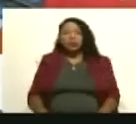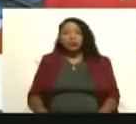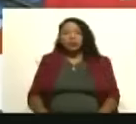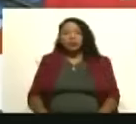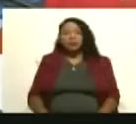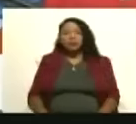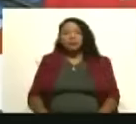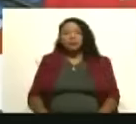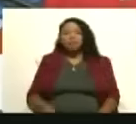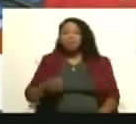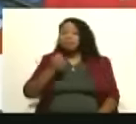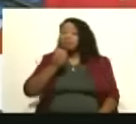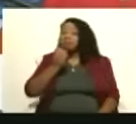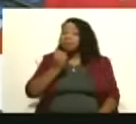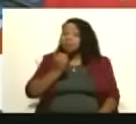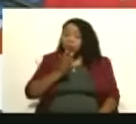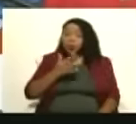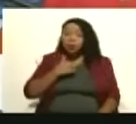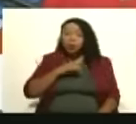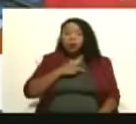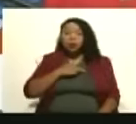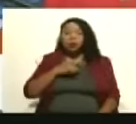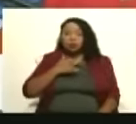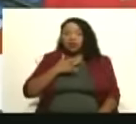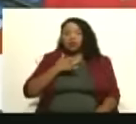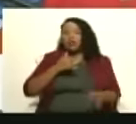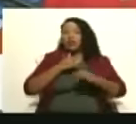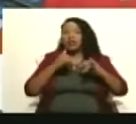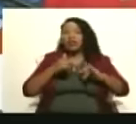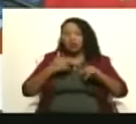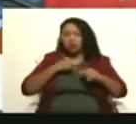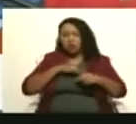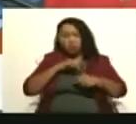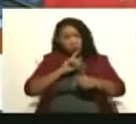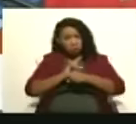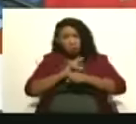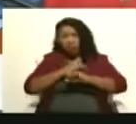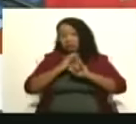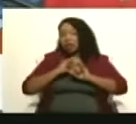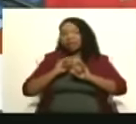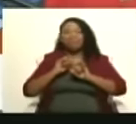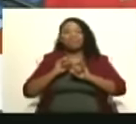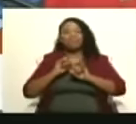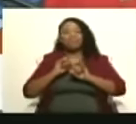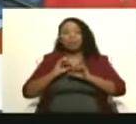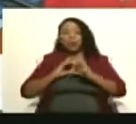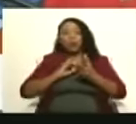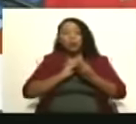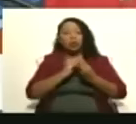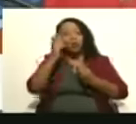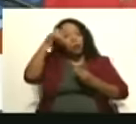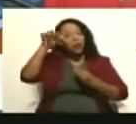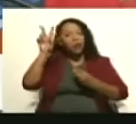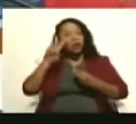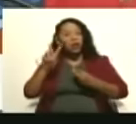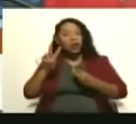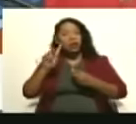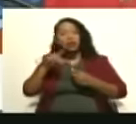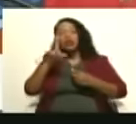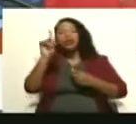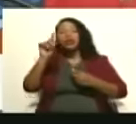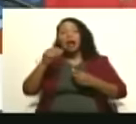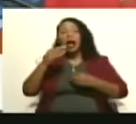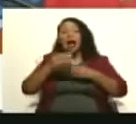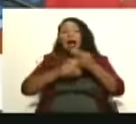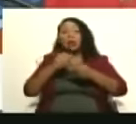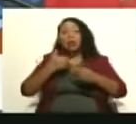Así que bueno, nosotros vamos a estar felices, pero no solamente vamos a estar felices de acompañar al pueblo de Venezuela, sino también vamos a